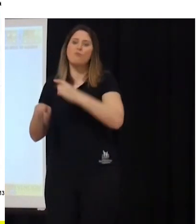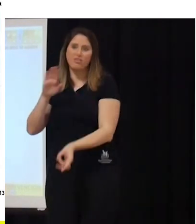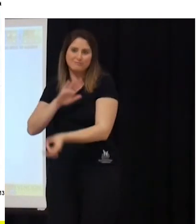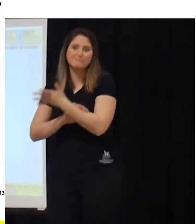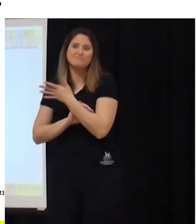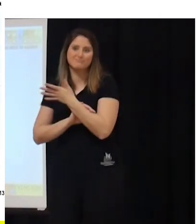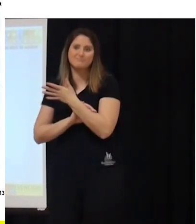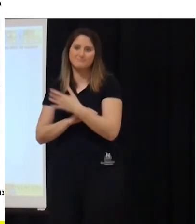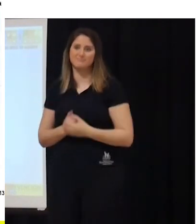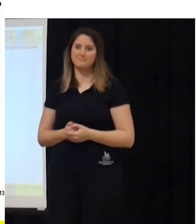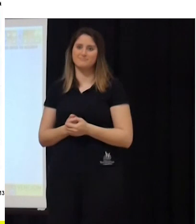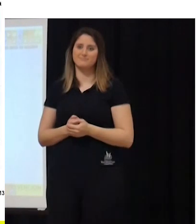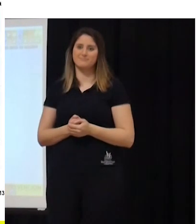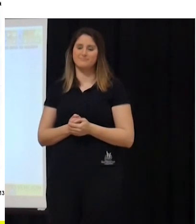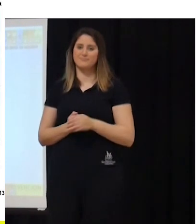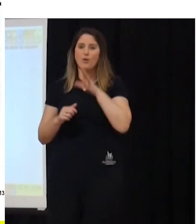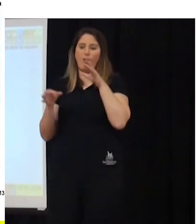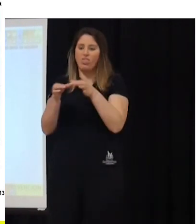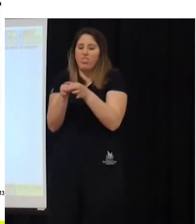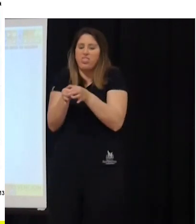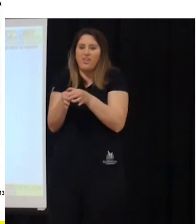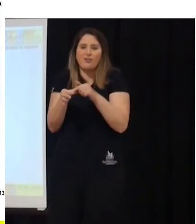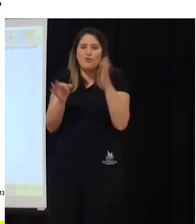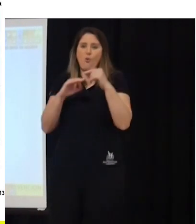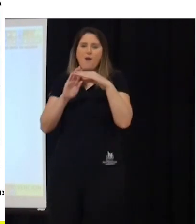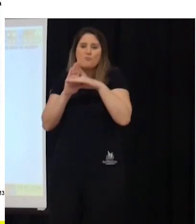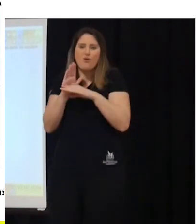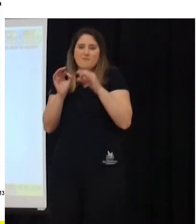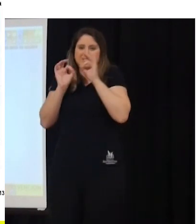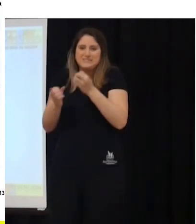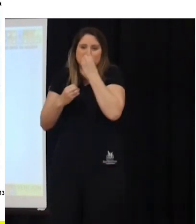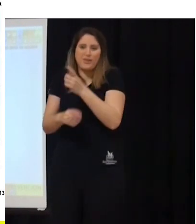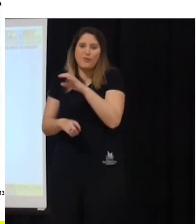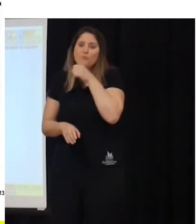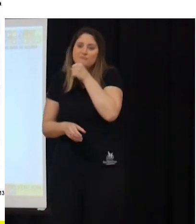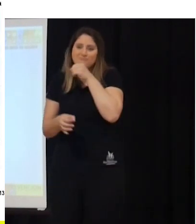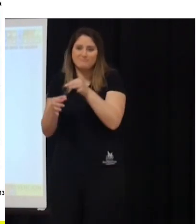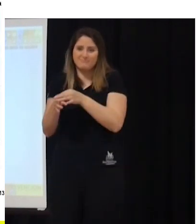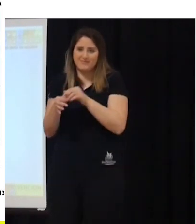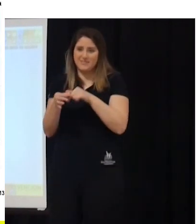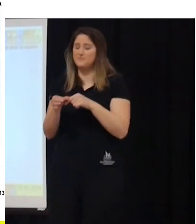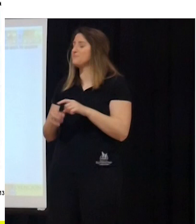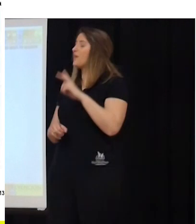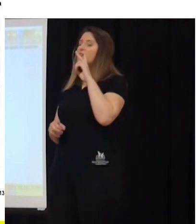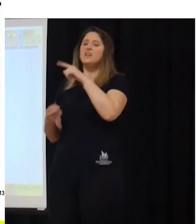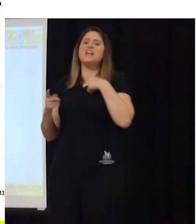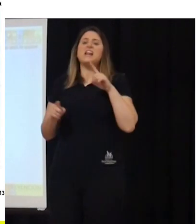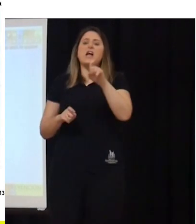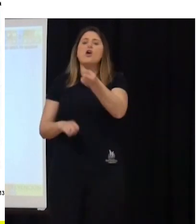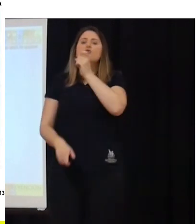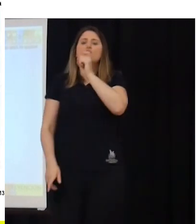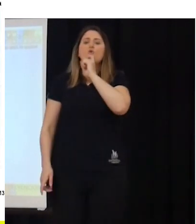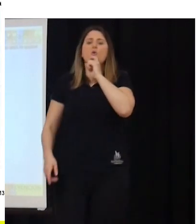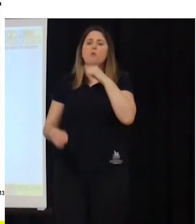Bueno, ¿y cómo de estar bien llegamos a tener un cáncer? Pues es algo que no ocurre de la noche al día. Es algo que necesita